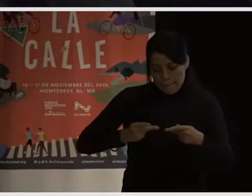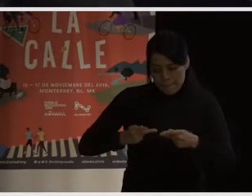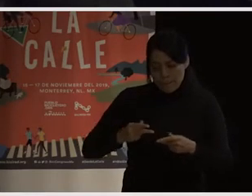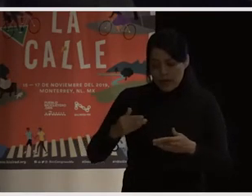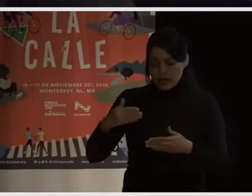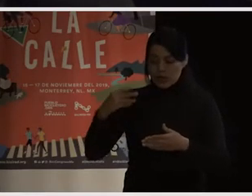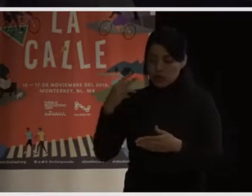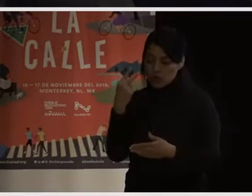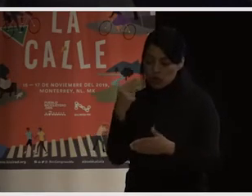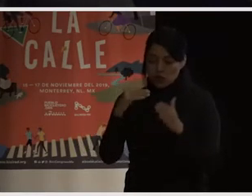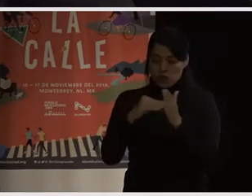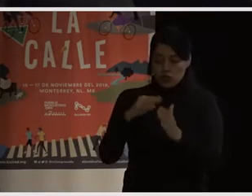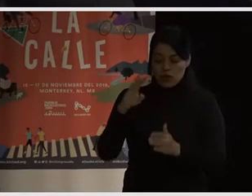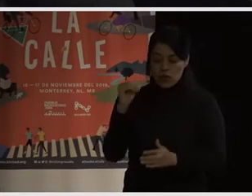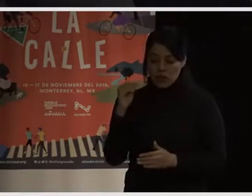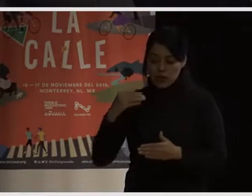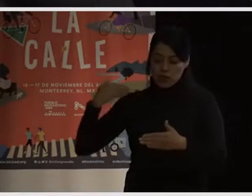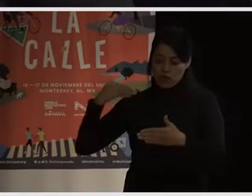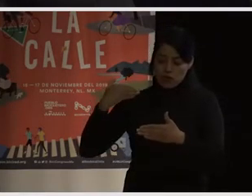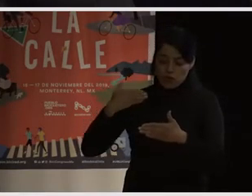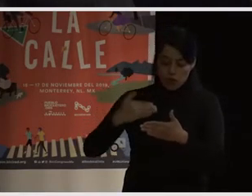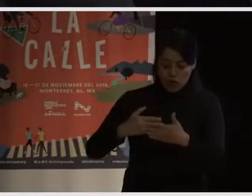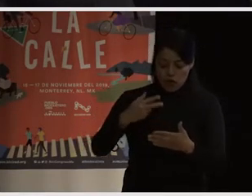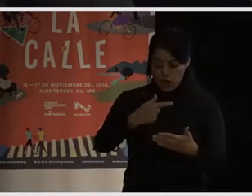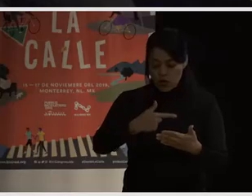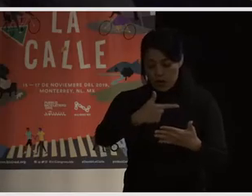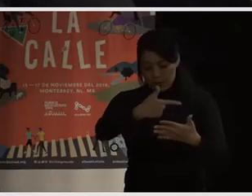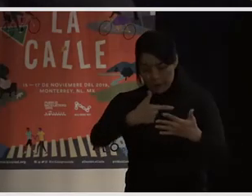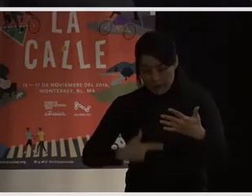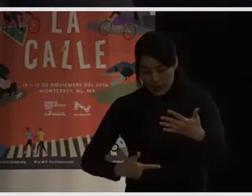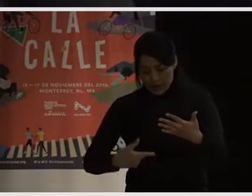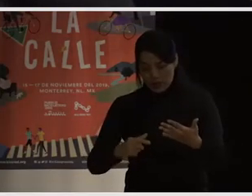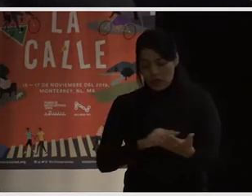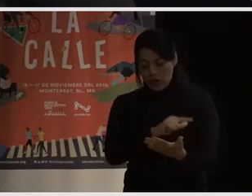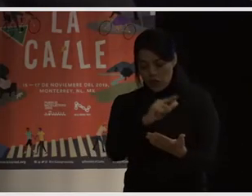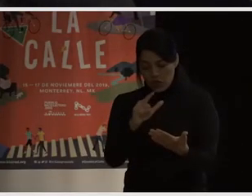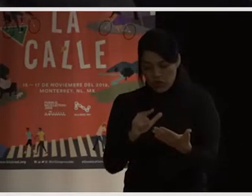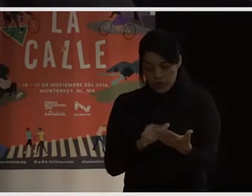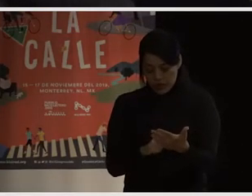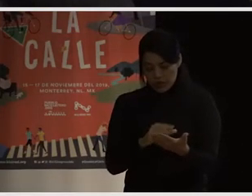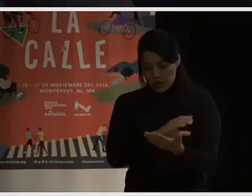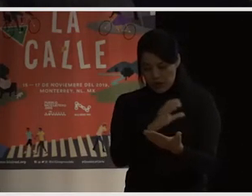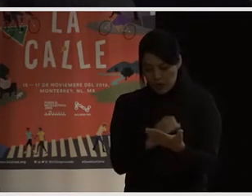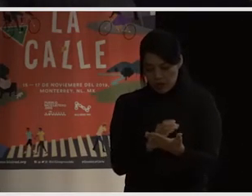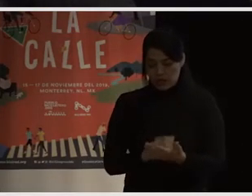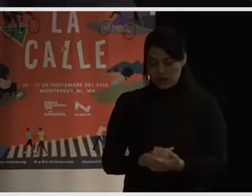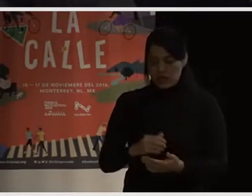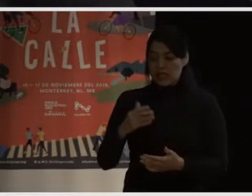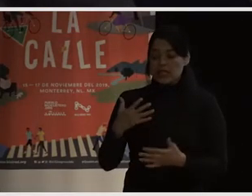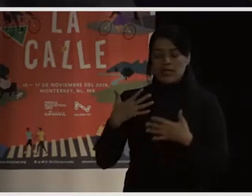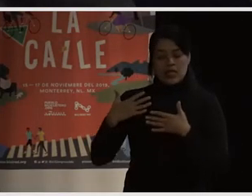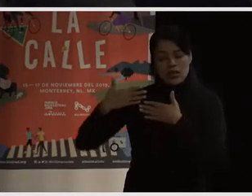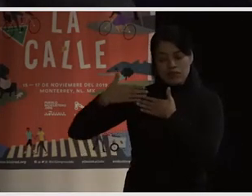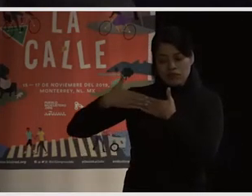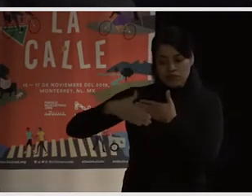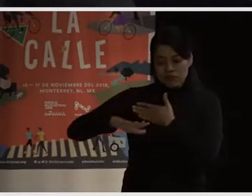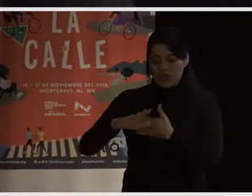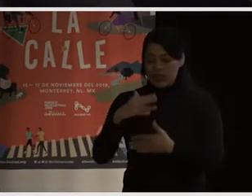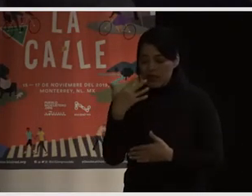metropolitano de planeación del área metropolitana entonces 2009 a la fecha ya pasaron 10 años y en 10 años hemos tomado